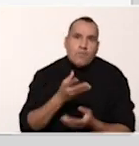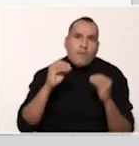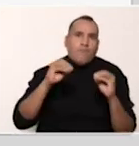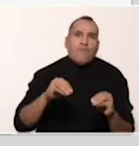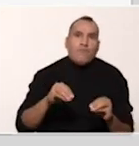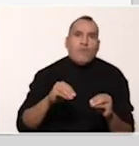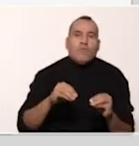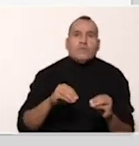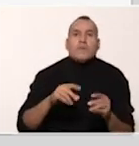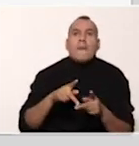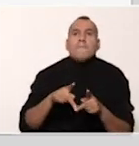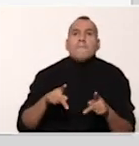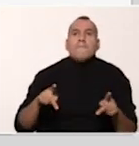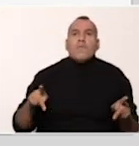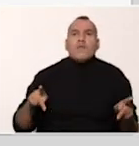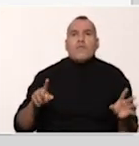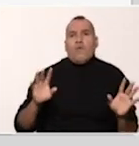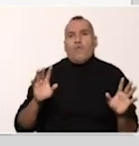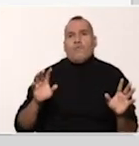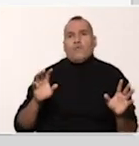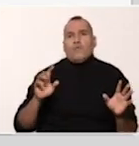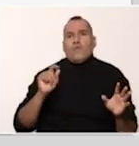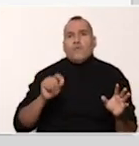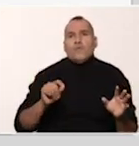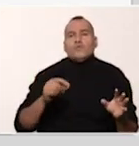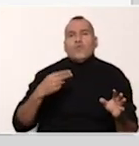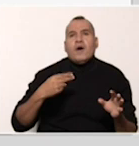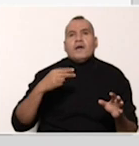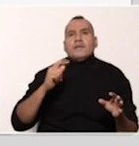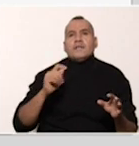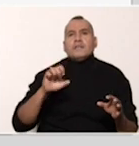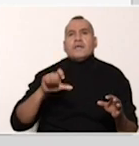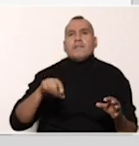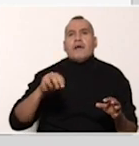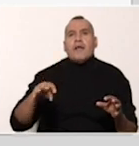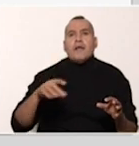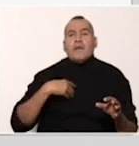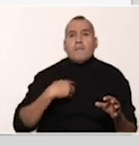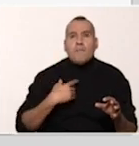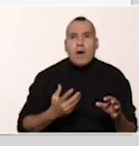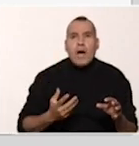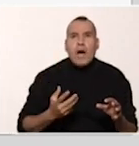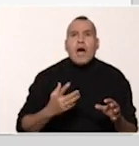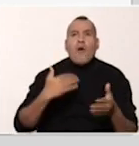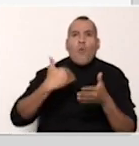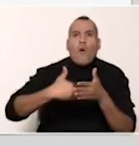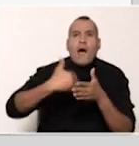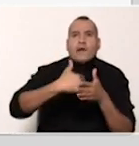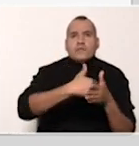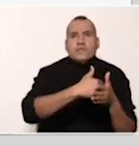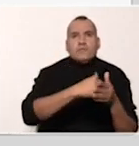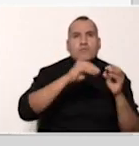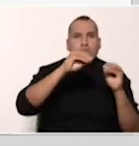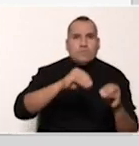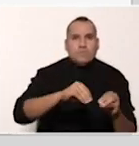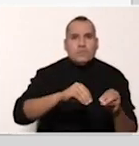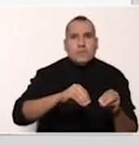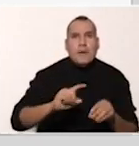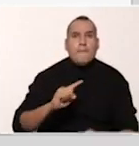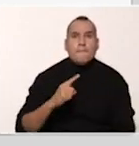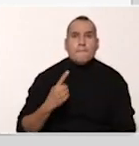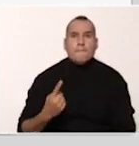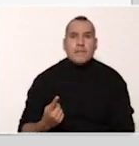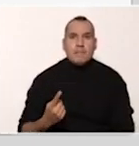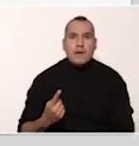el nombre polinomio con la extensión .html para que el navegador entienda que es un archivo de HTML. ¿Qué es lo primero que debemos